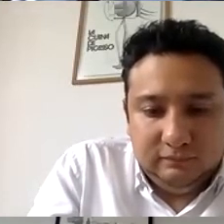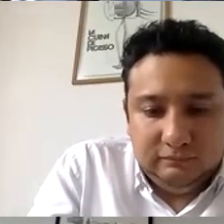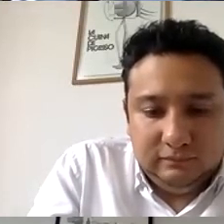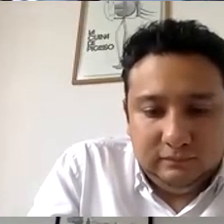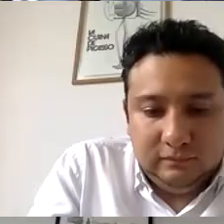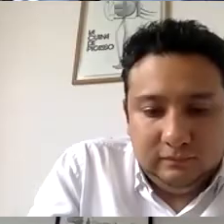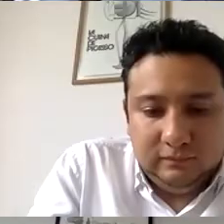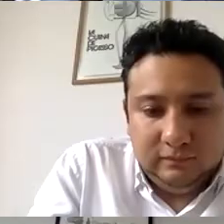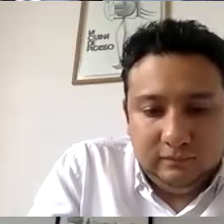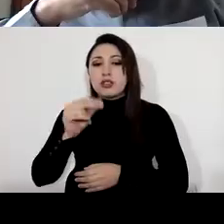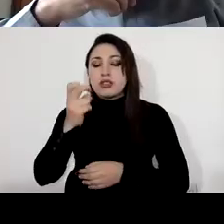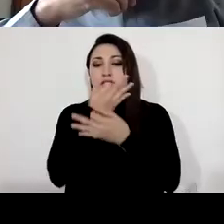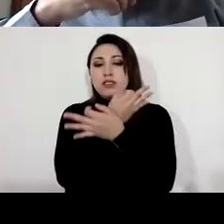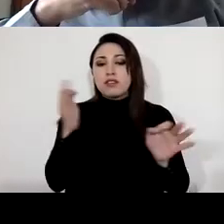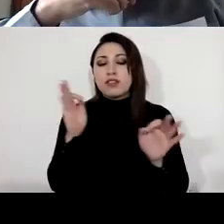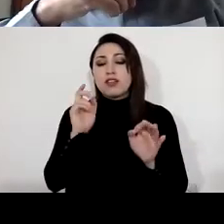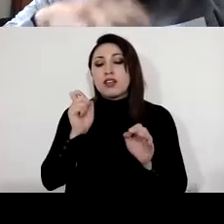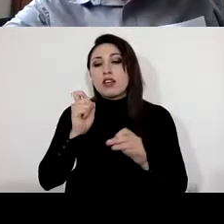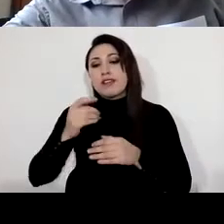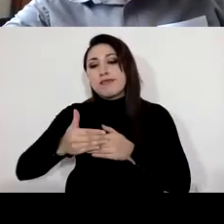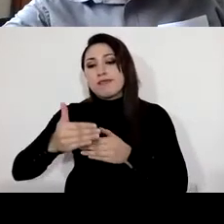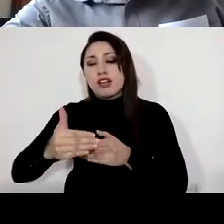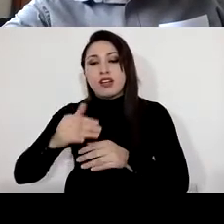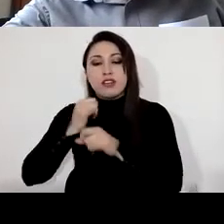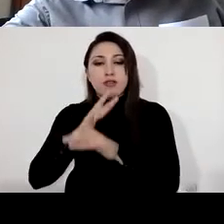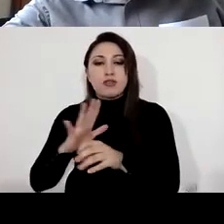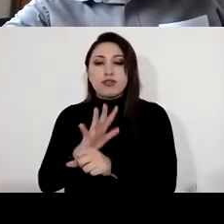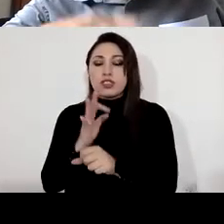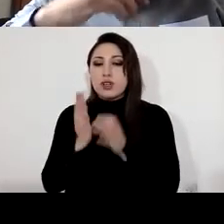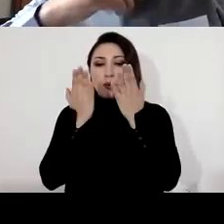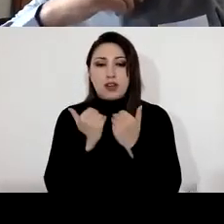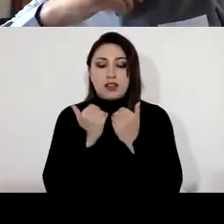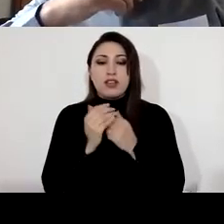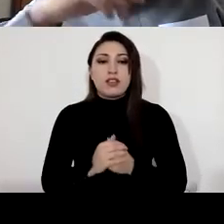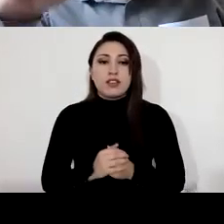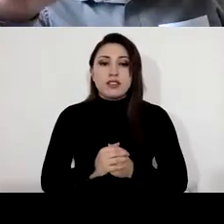correspondiente, si es que no existe algún comentario de las y los integrantes de este comité.